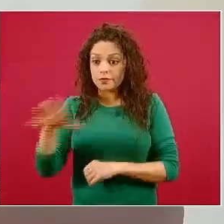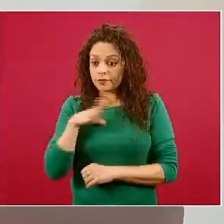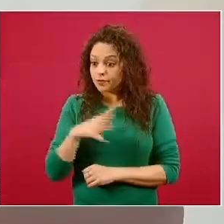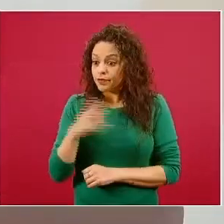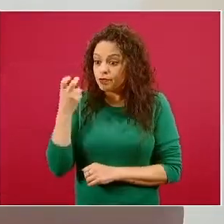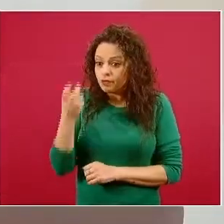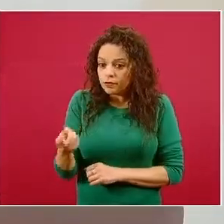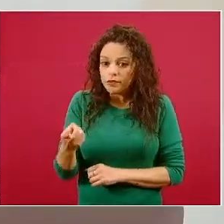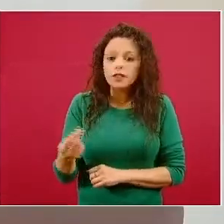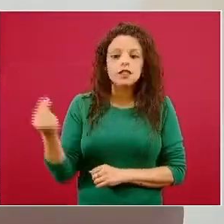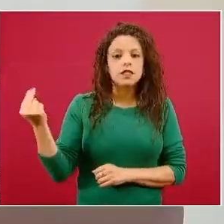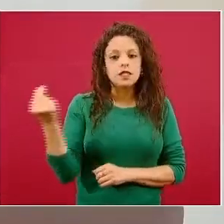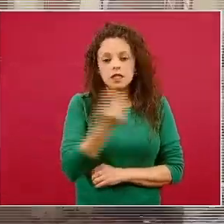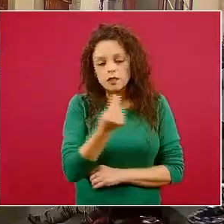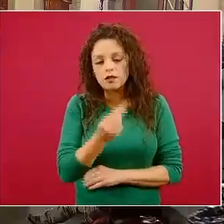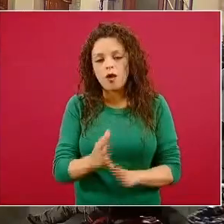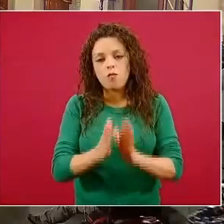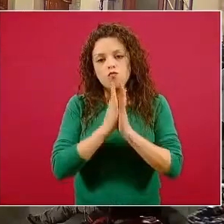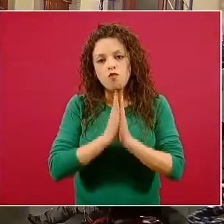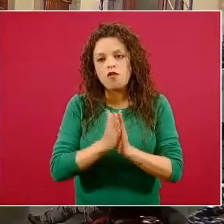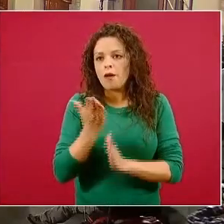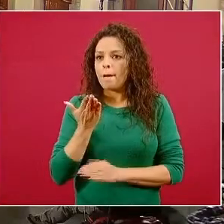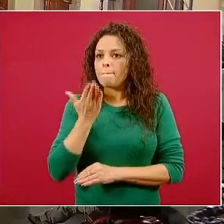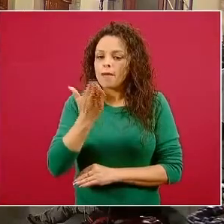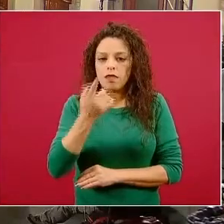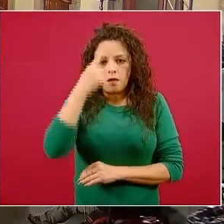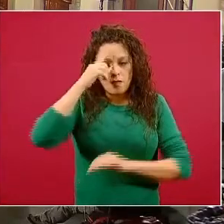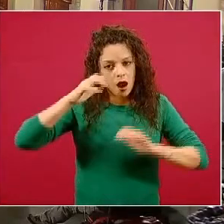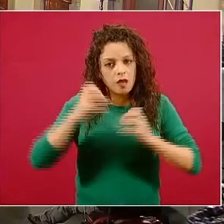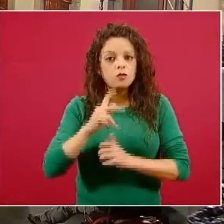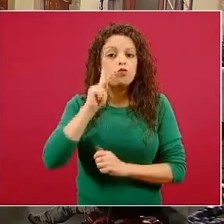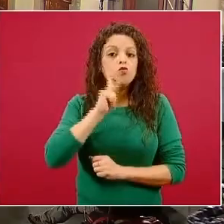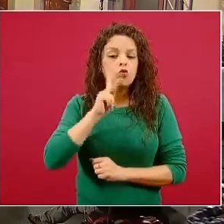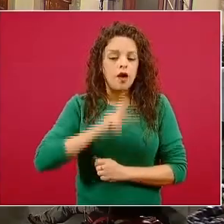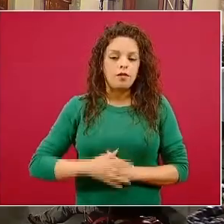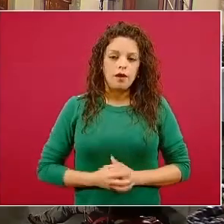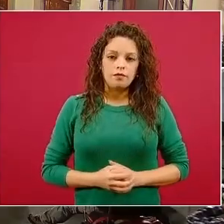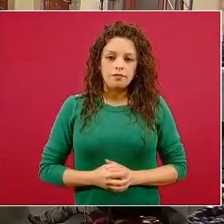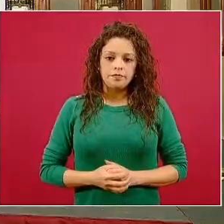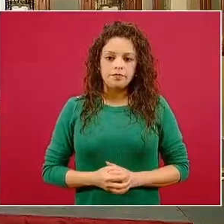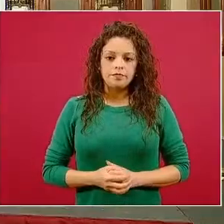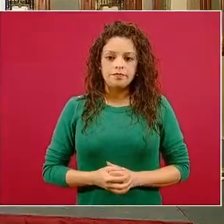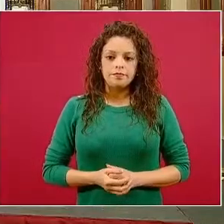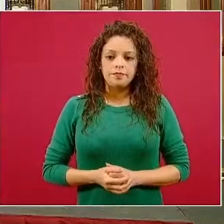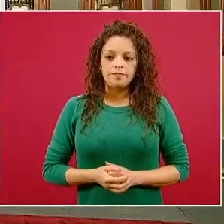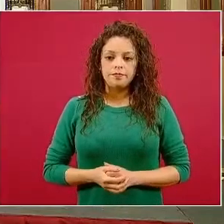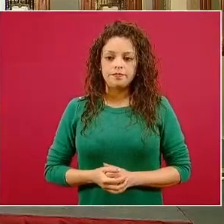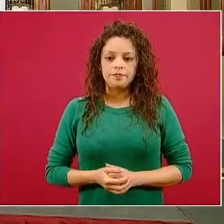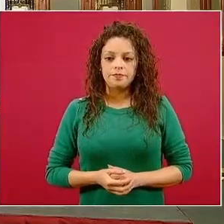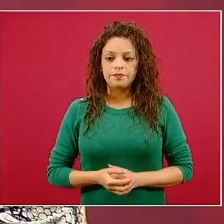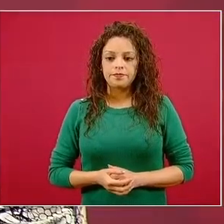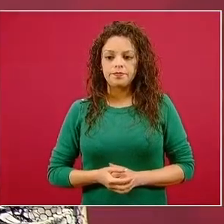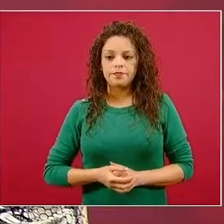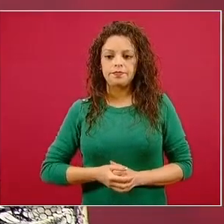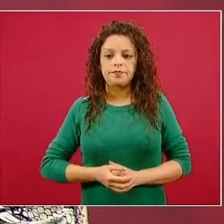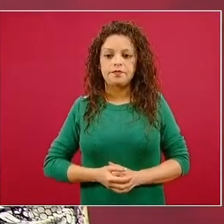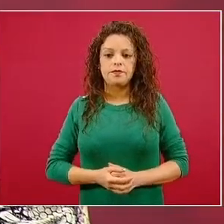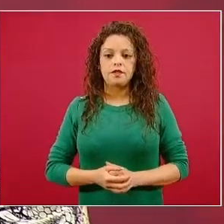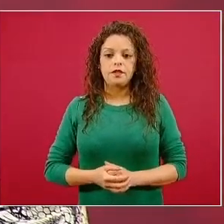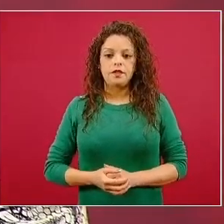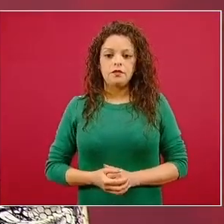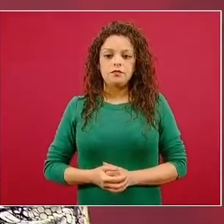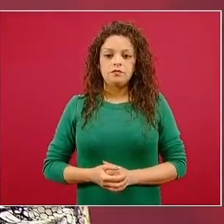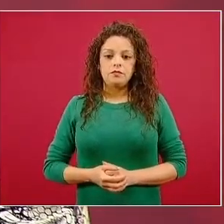que solicitar la prueba. Y la siguiente parte, que el mensaje no podemos dejar de